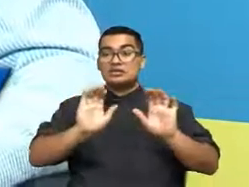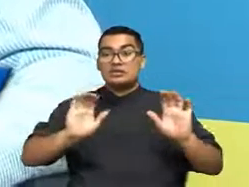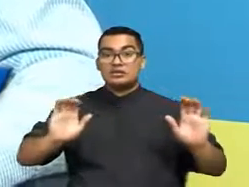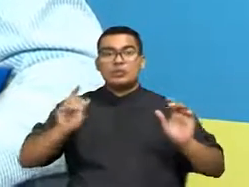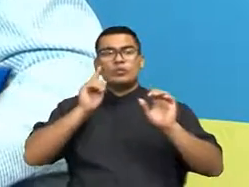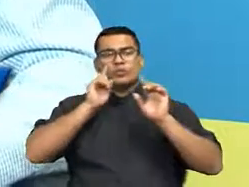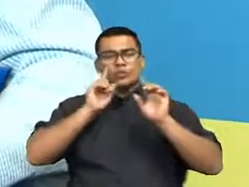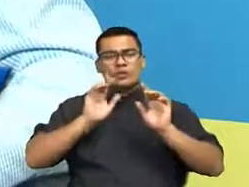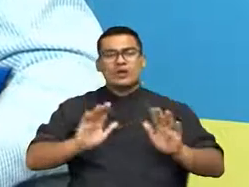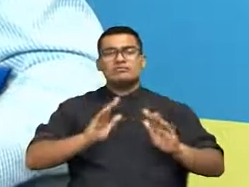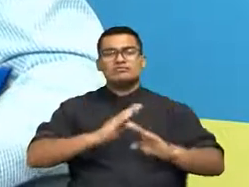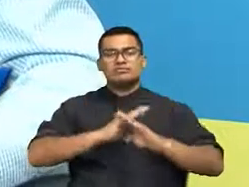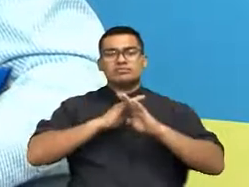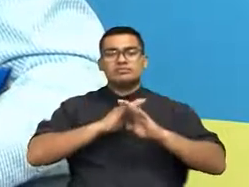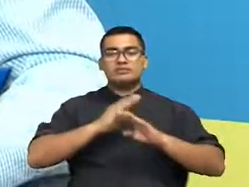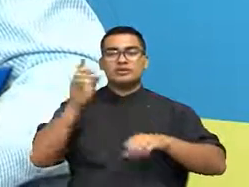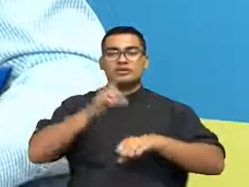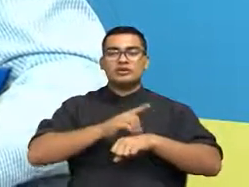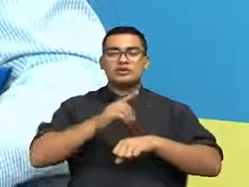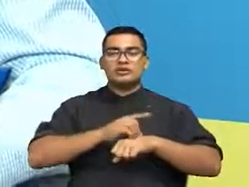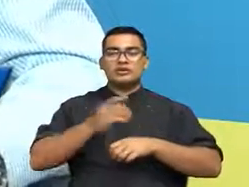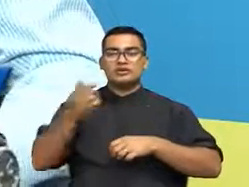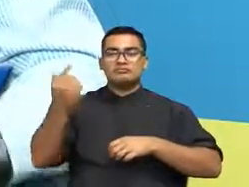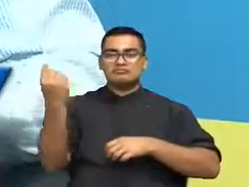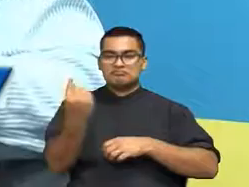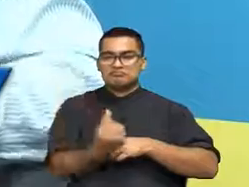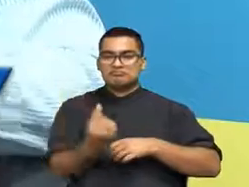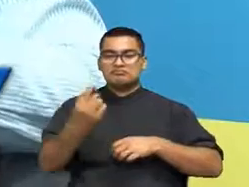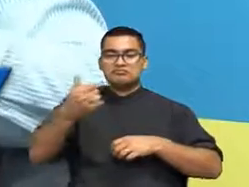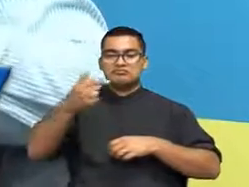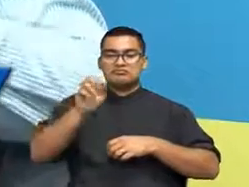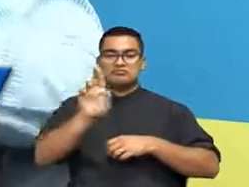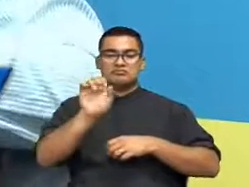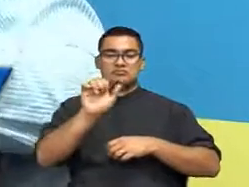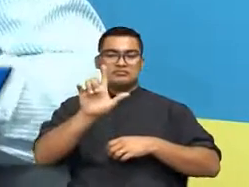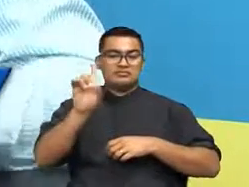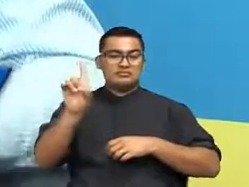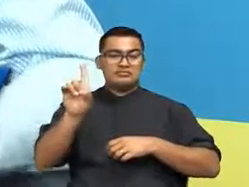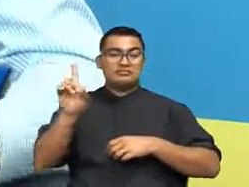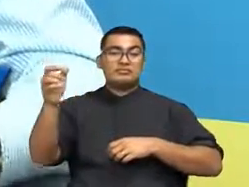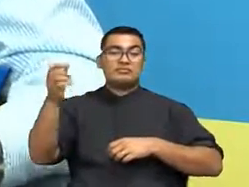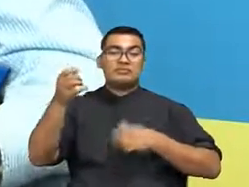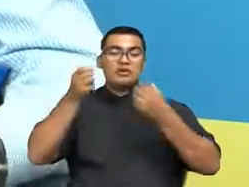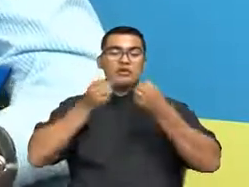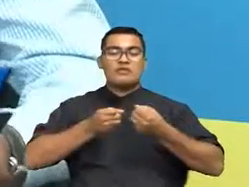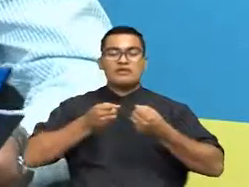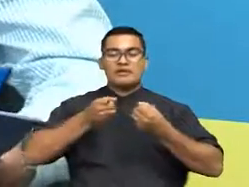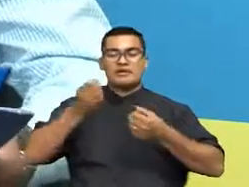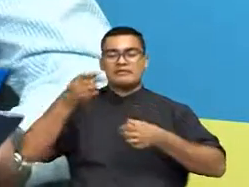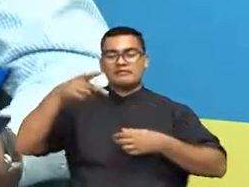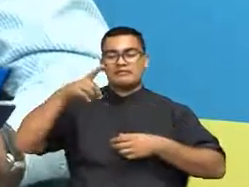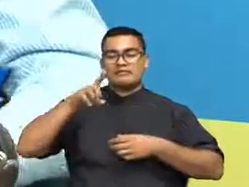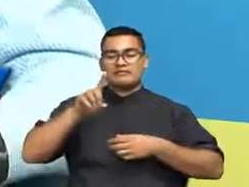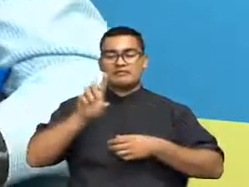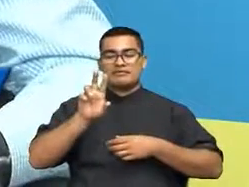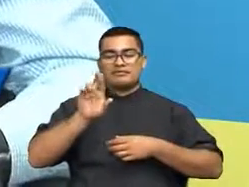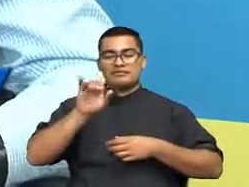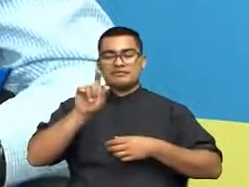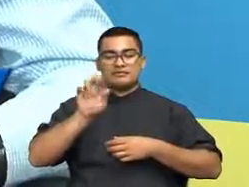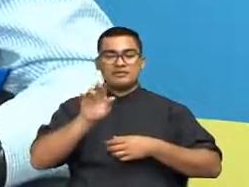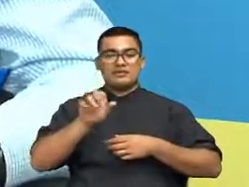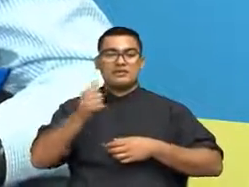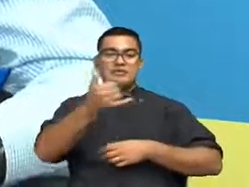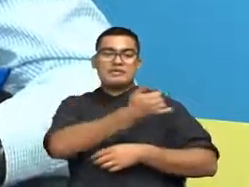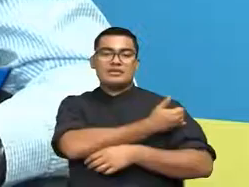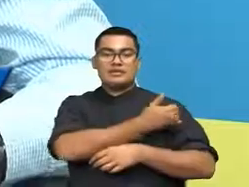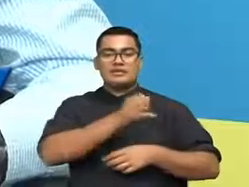doctor Gerald Vázquez, quien es pediatra del Hospital Alemán Nicaragüense. Doctor, este tema de la... me llama mucho la